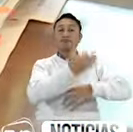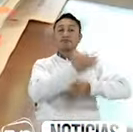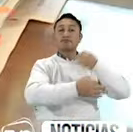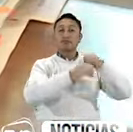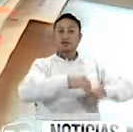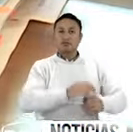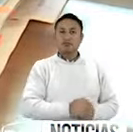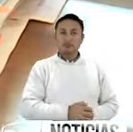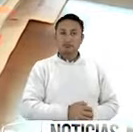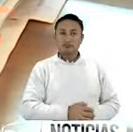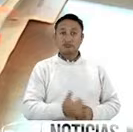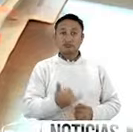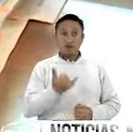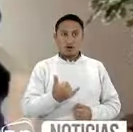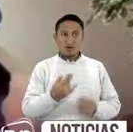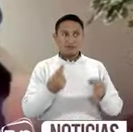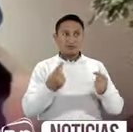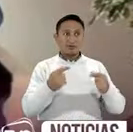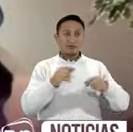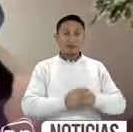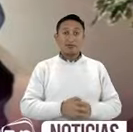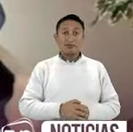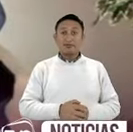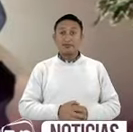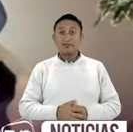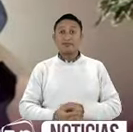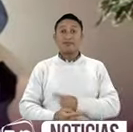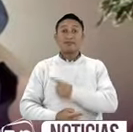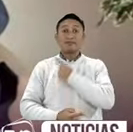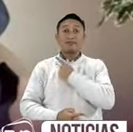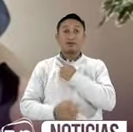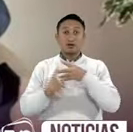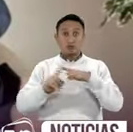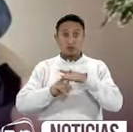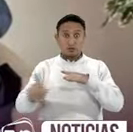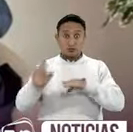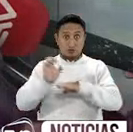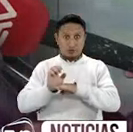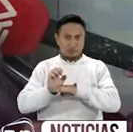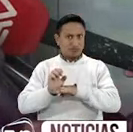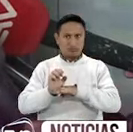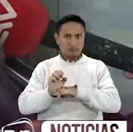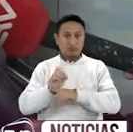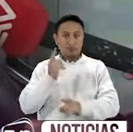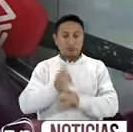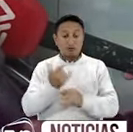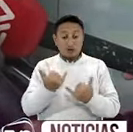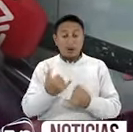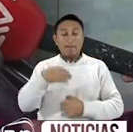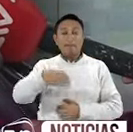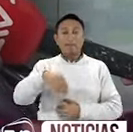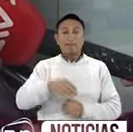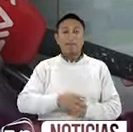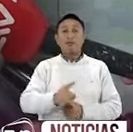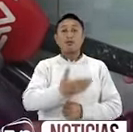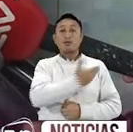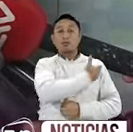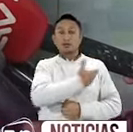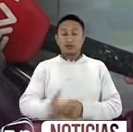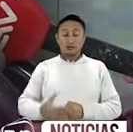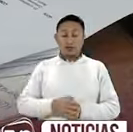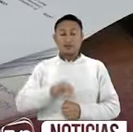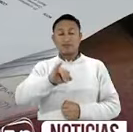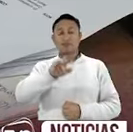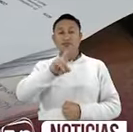no quería dejar cabos sueltos para que Daniel Salcedo pueda evadir a la justicia ecuatoriana. Por eso, la mañana de este miércoles, su presidente Iván